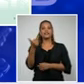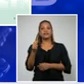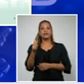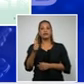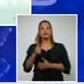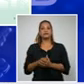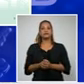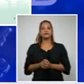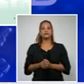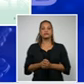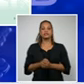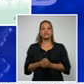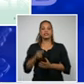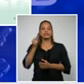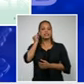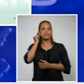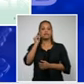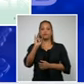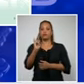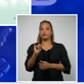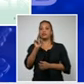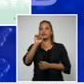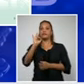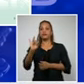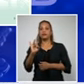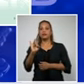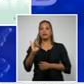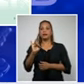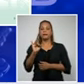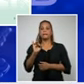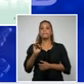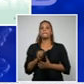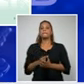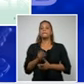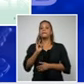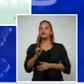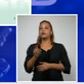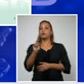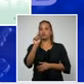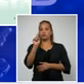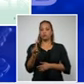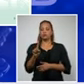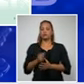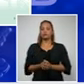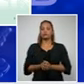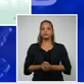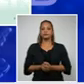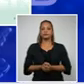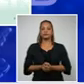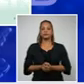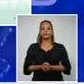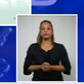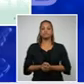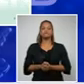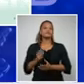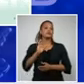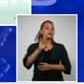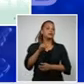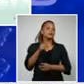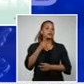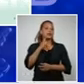de Cifuentes 7 y de Manicaragua 1 en el día de ayer. Me dicen que creo que no